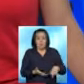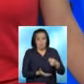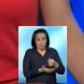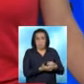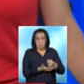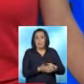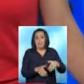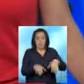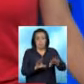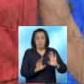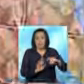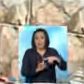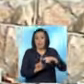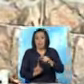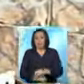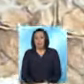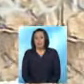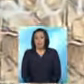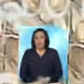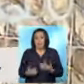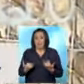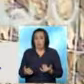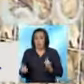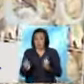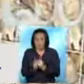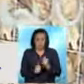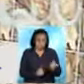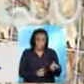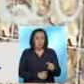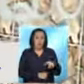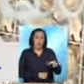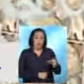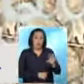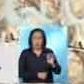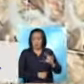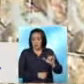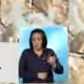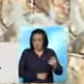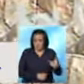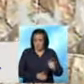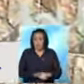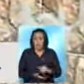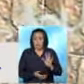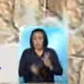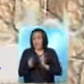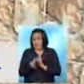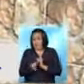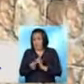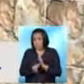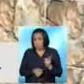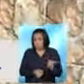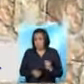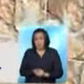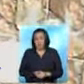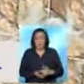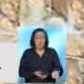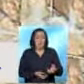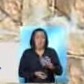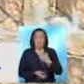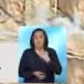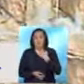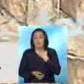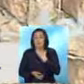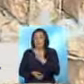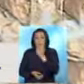del sepelio. Que me encuentro junto a la señora Olga. Ella es la esposa de esta voz